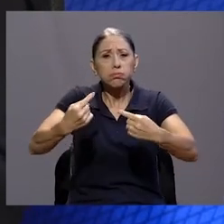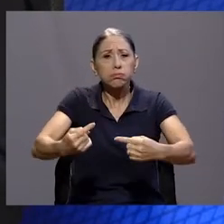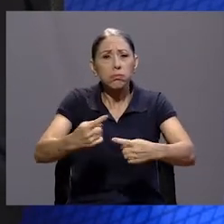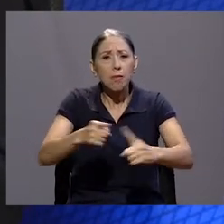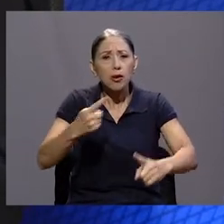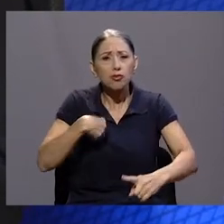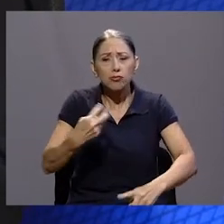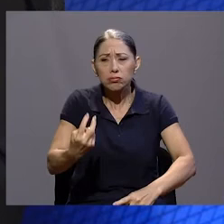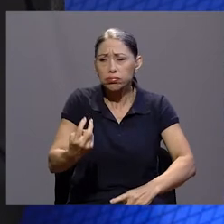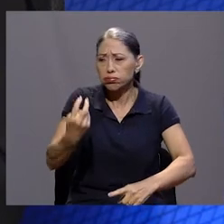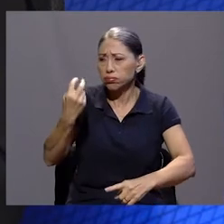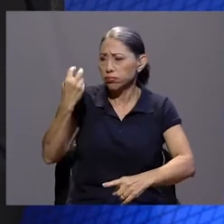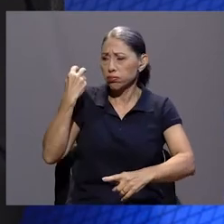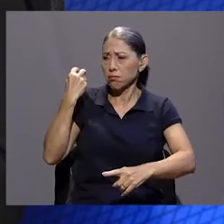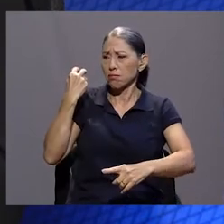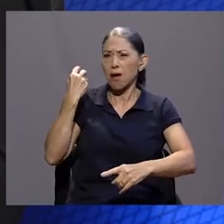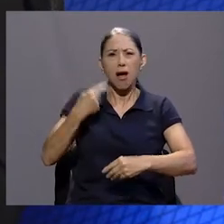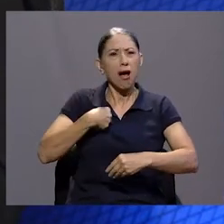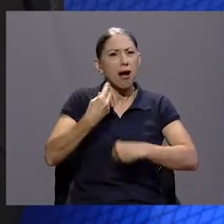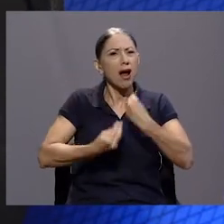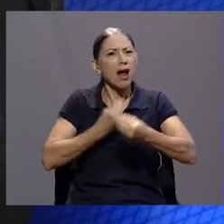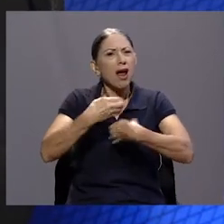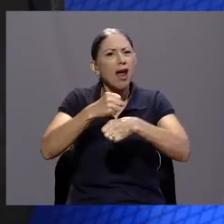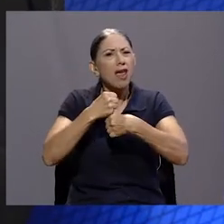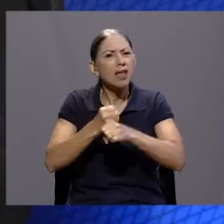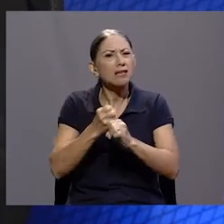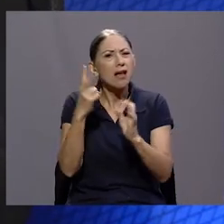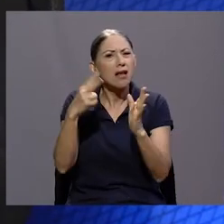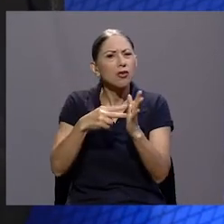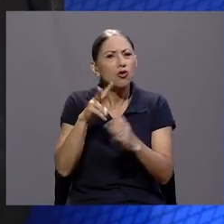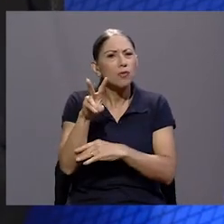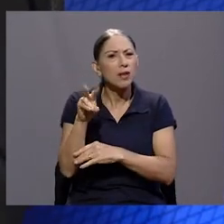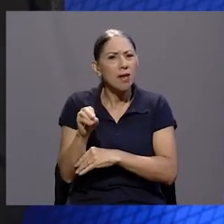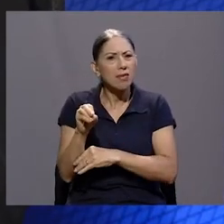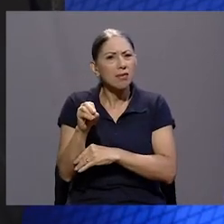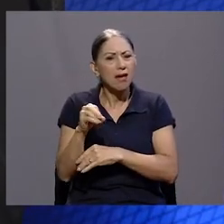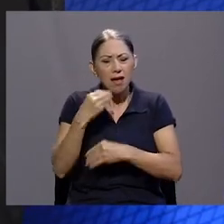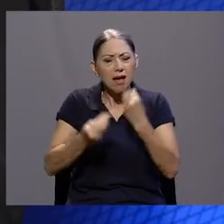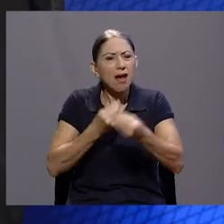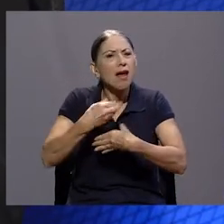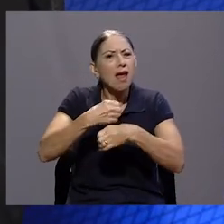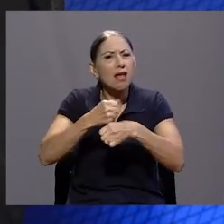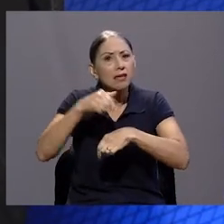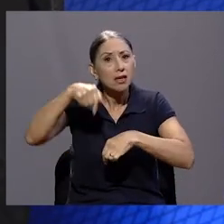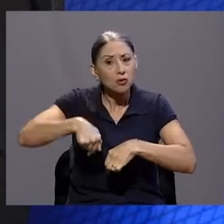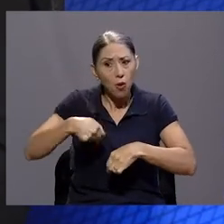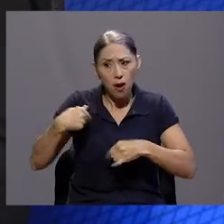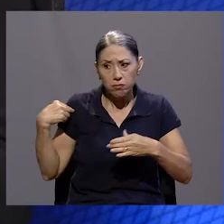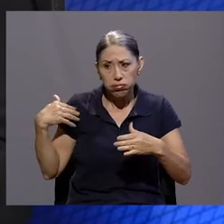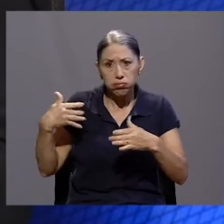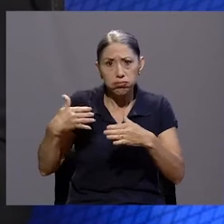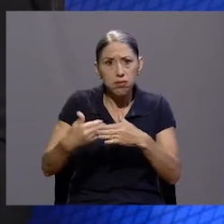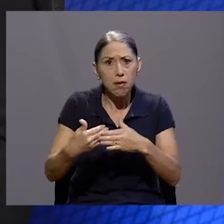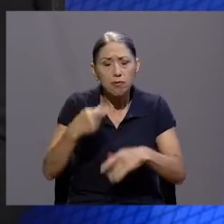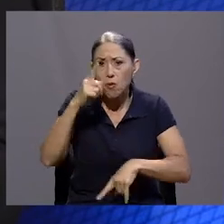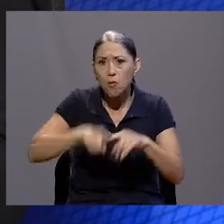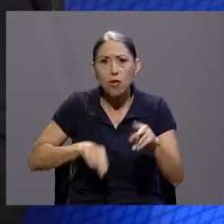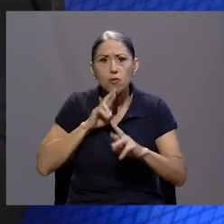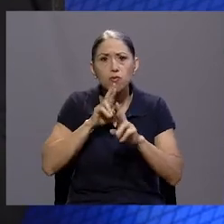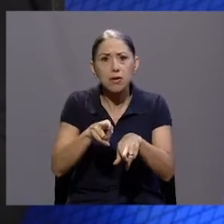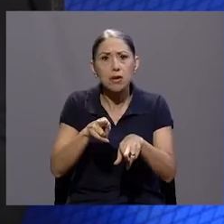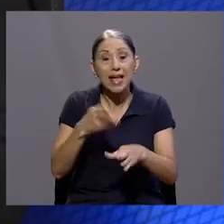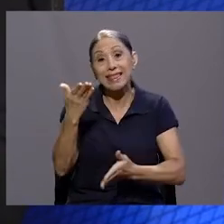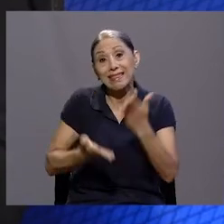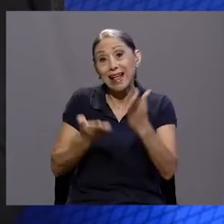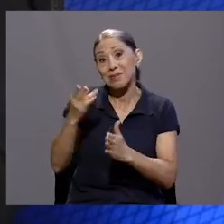digo que hice en el 2020 que he hecho ya casi a seis meses del 2021 no puedo dar una respuesta tal vez en el 2019 pudimos haber